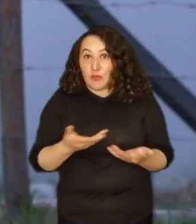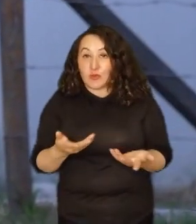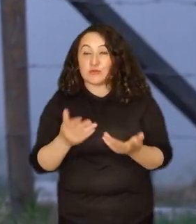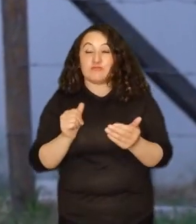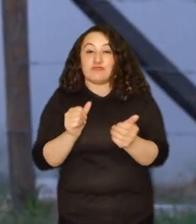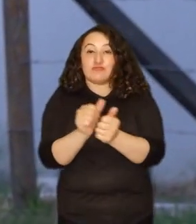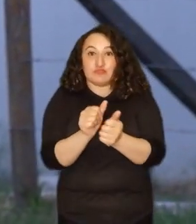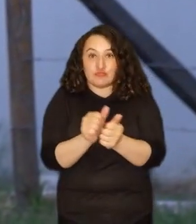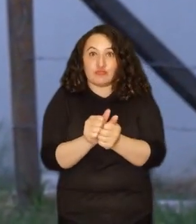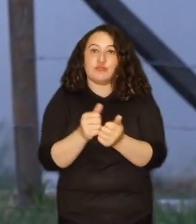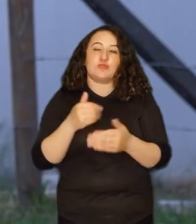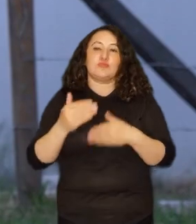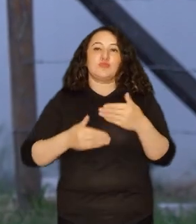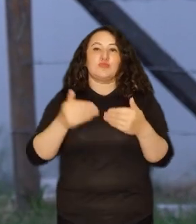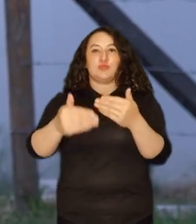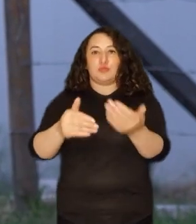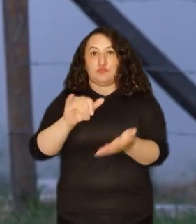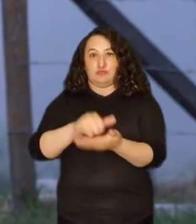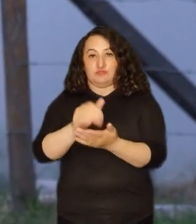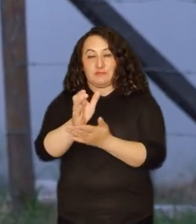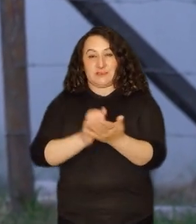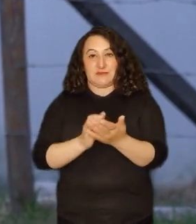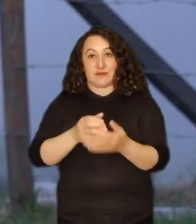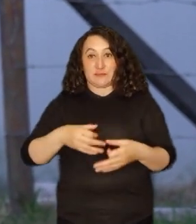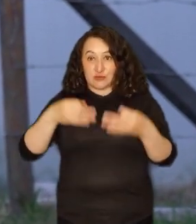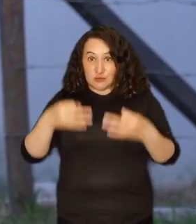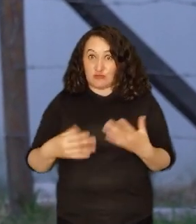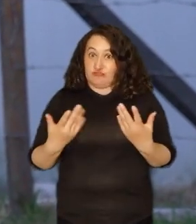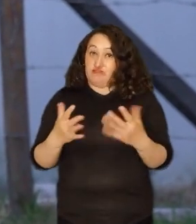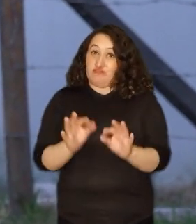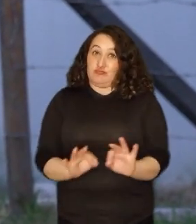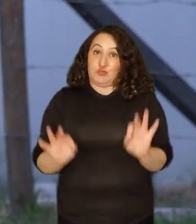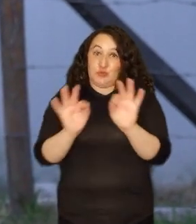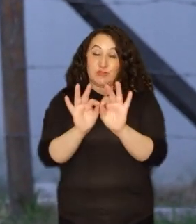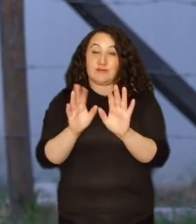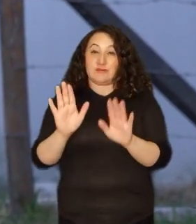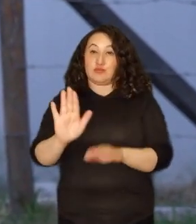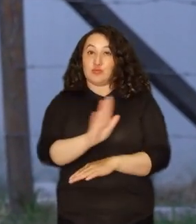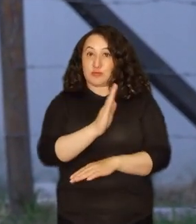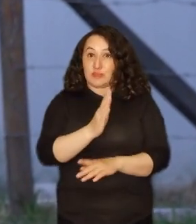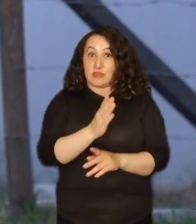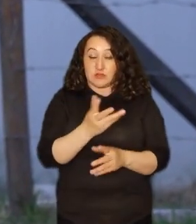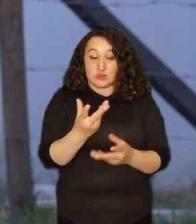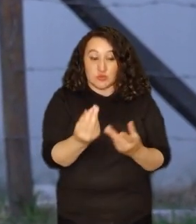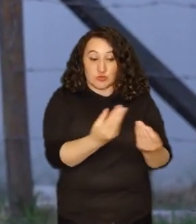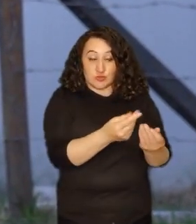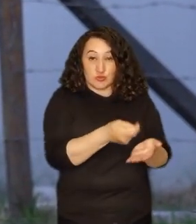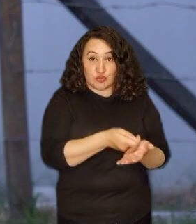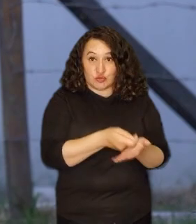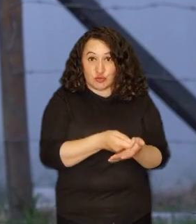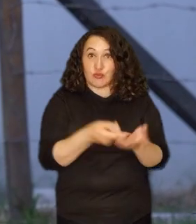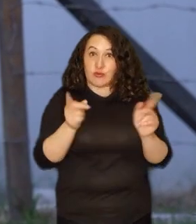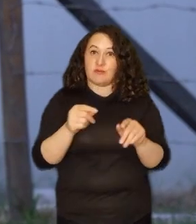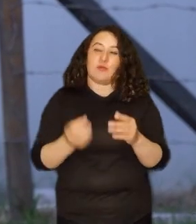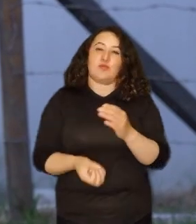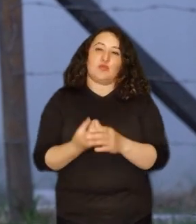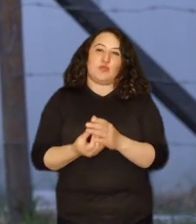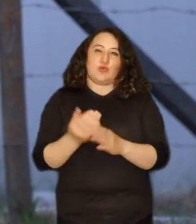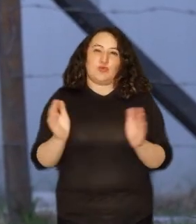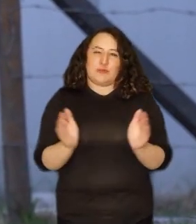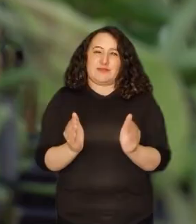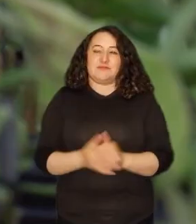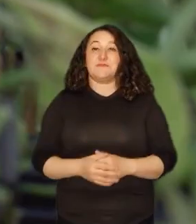colaborar, poderlos acompañar en estos procesos de certificación de viveros, que es muy importante para ustedes como grupo asociativo y como